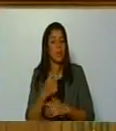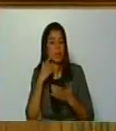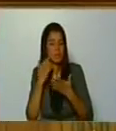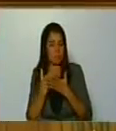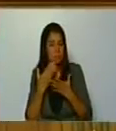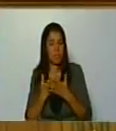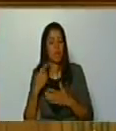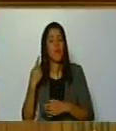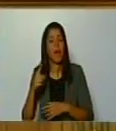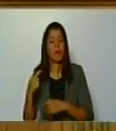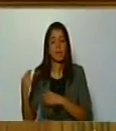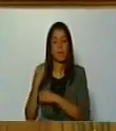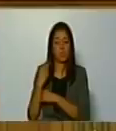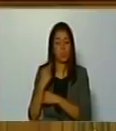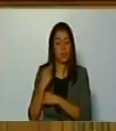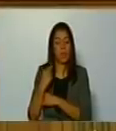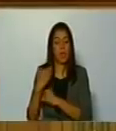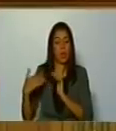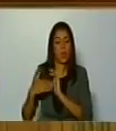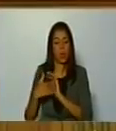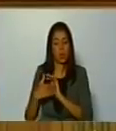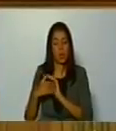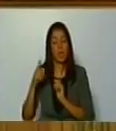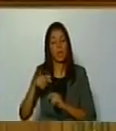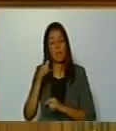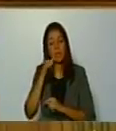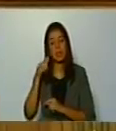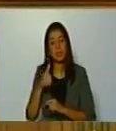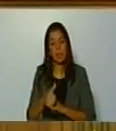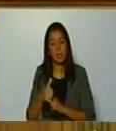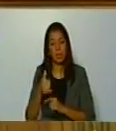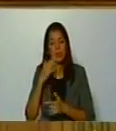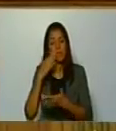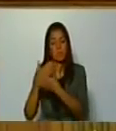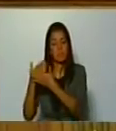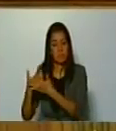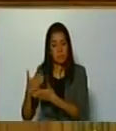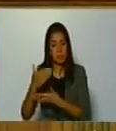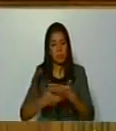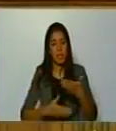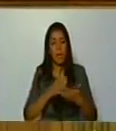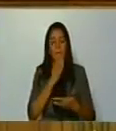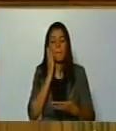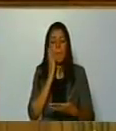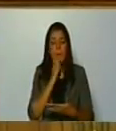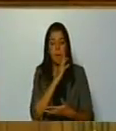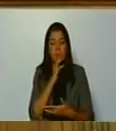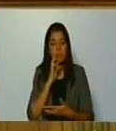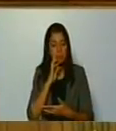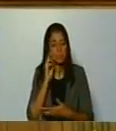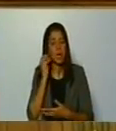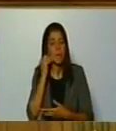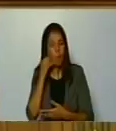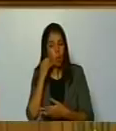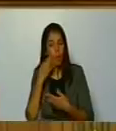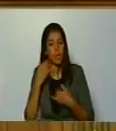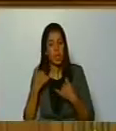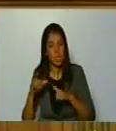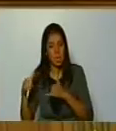convicción que pesan contra esa persona, sino por las denuncias de madres de familia y de menores de edad,